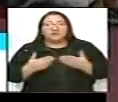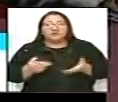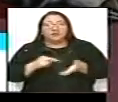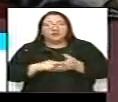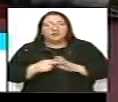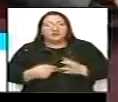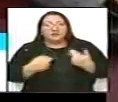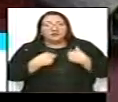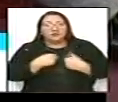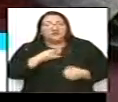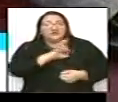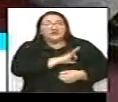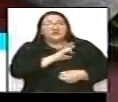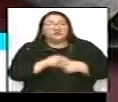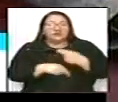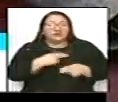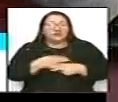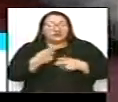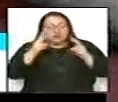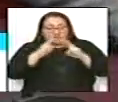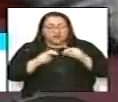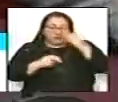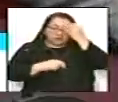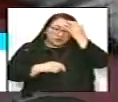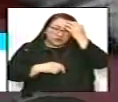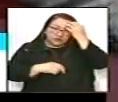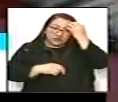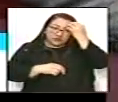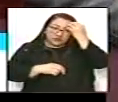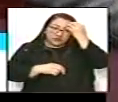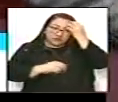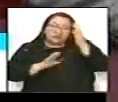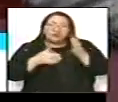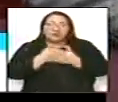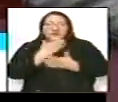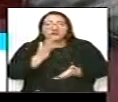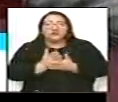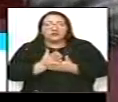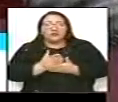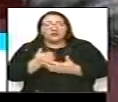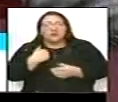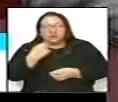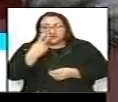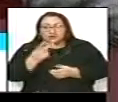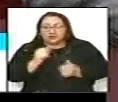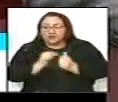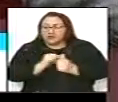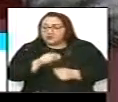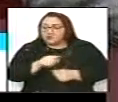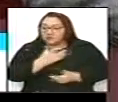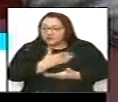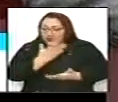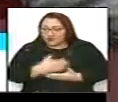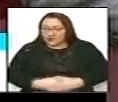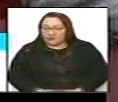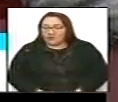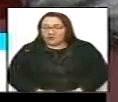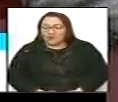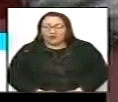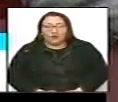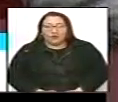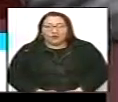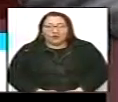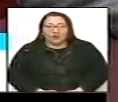facultades a la fiscal de la Nación para investigar todos los hechos que tienen que ver con este deslacrado